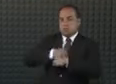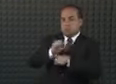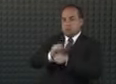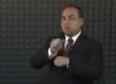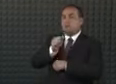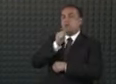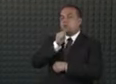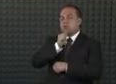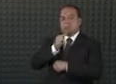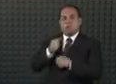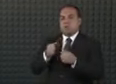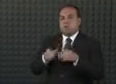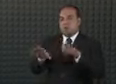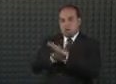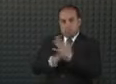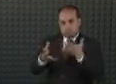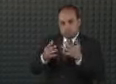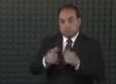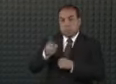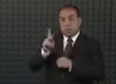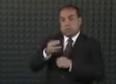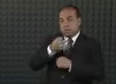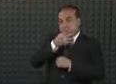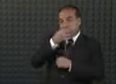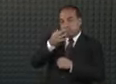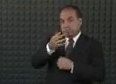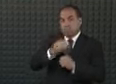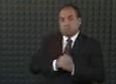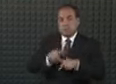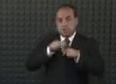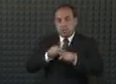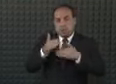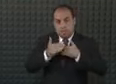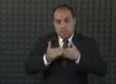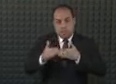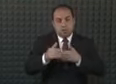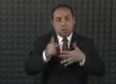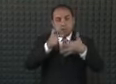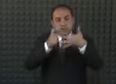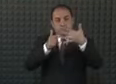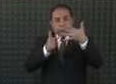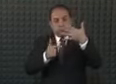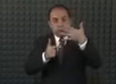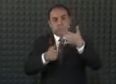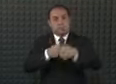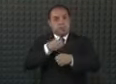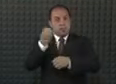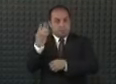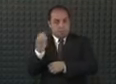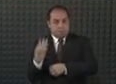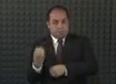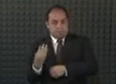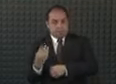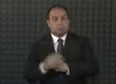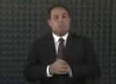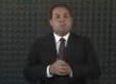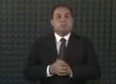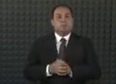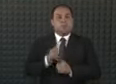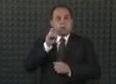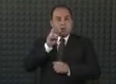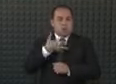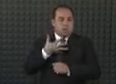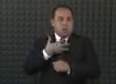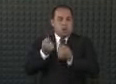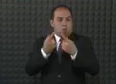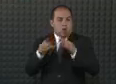ninguna modificación, pero como les comentaba, sigue avanzando los indicadores del semáforo, entonces de ver tal vez algún cambio en los